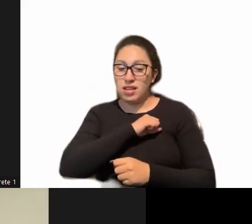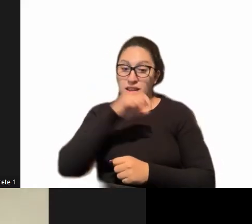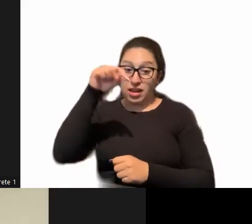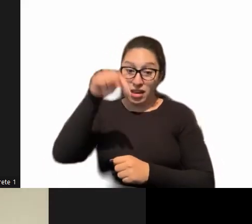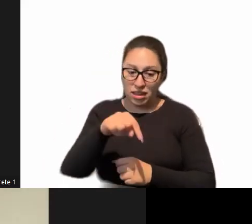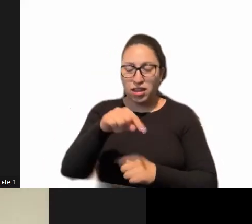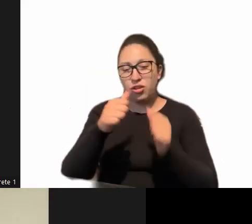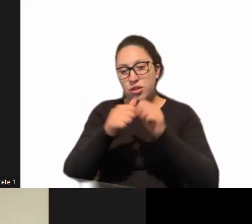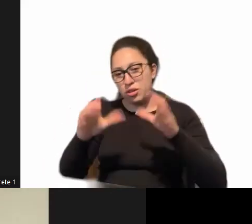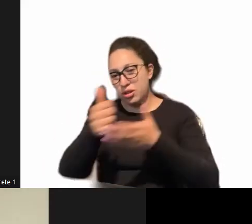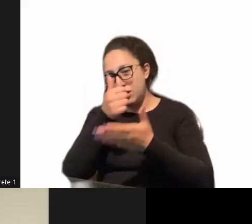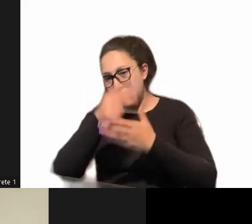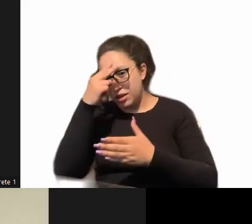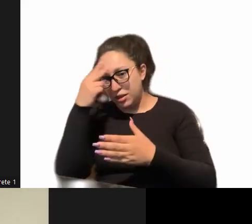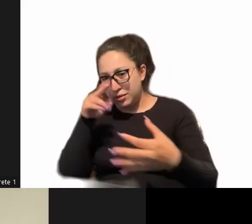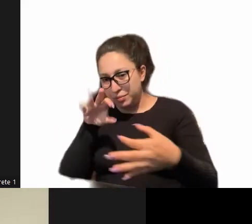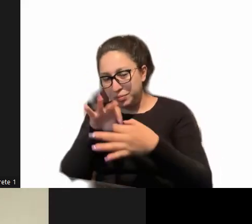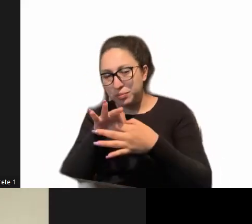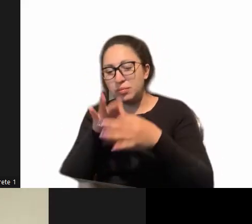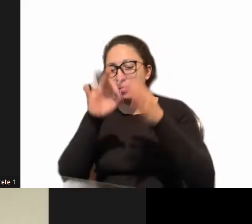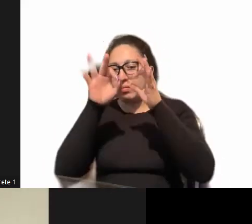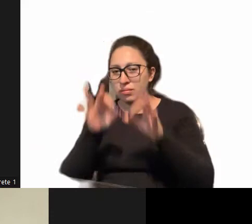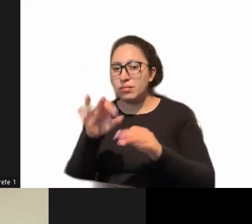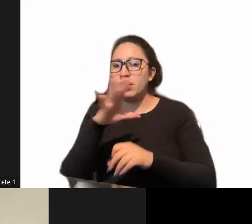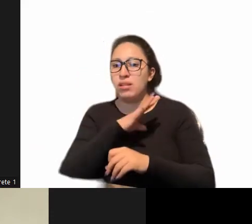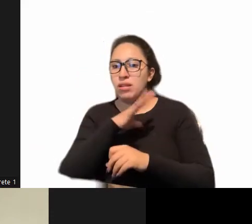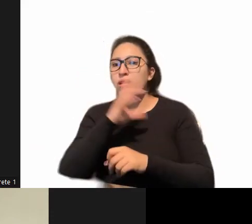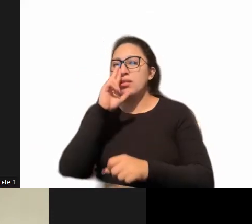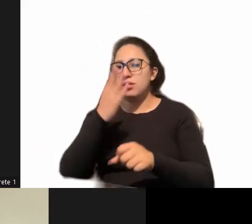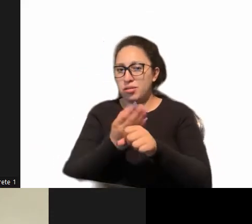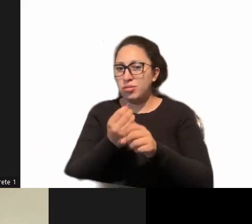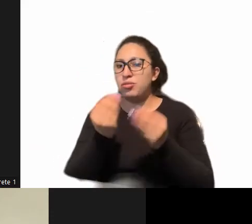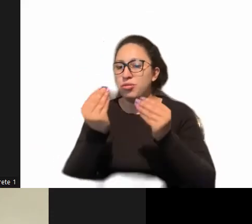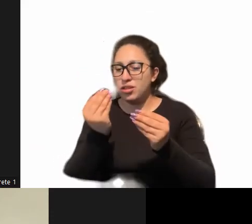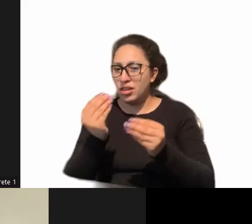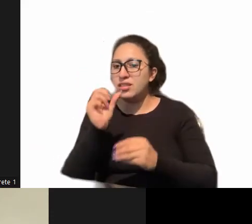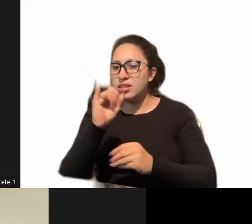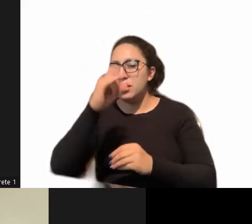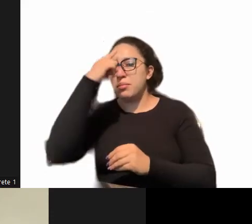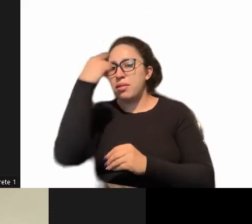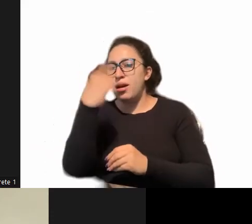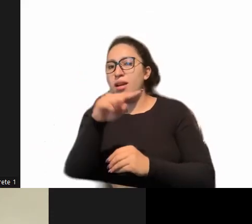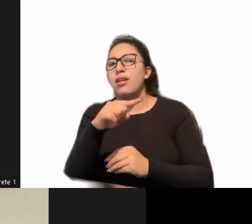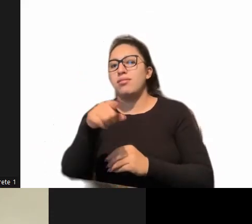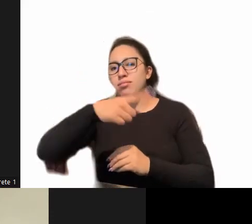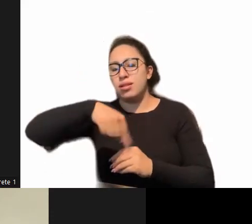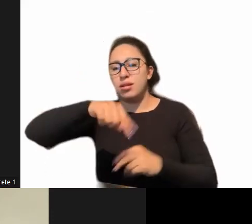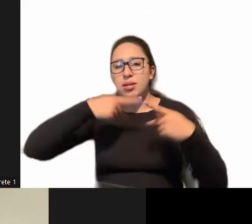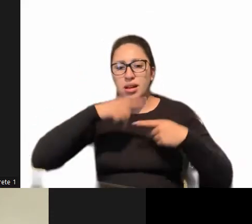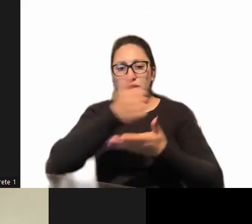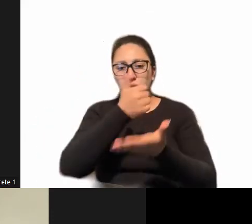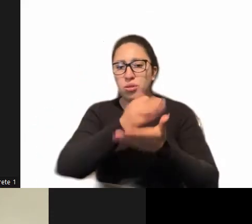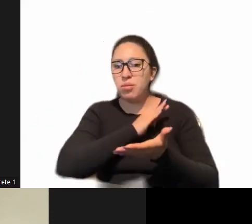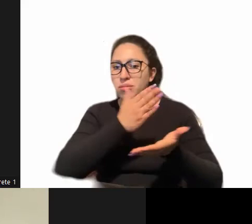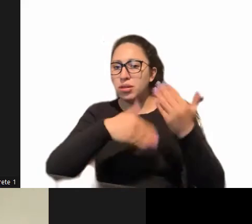México es con toda la responsabilidad y en beneficio de los habitantes de la Ciudad de México. Entonces,